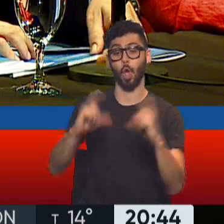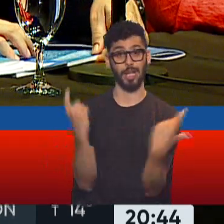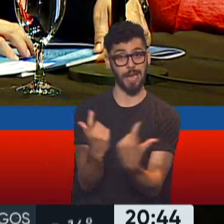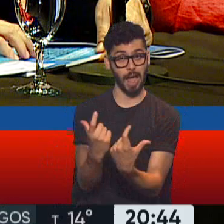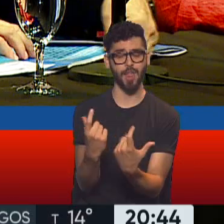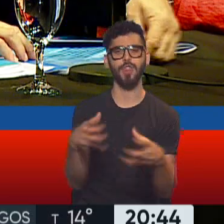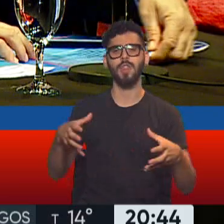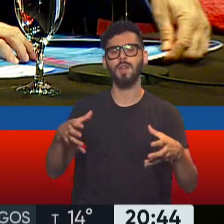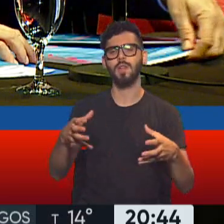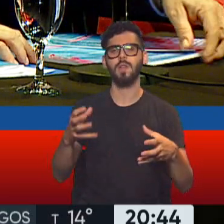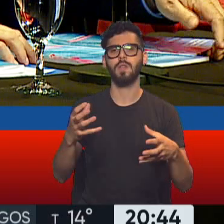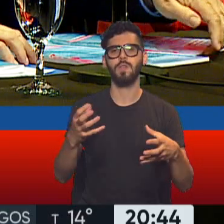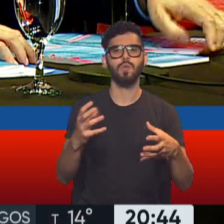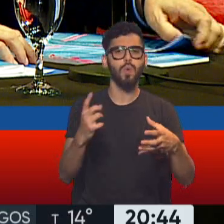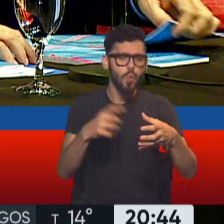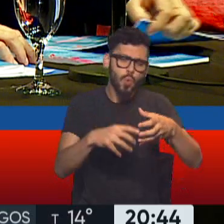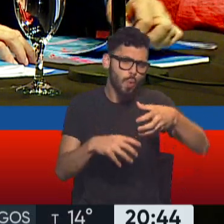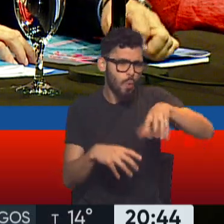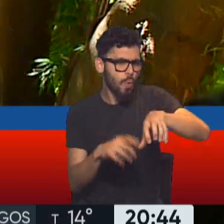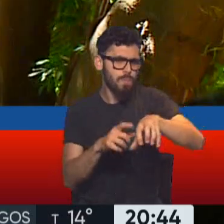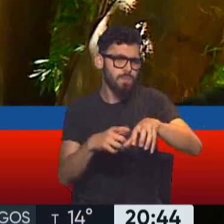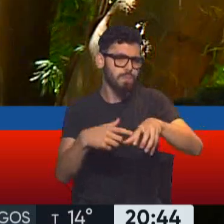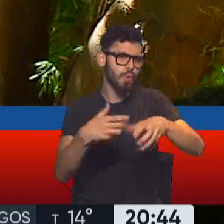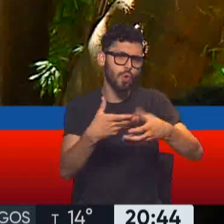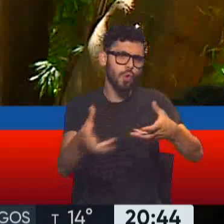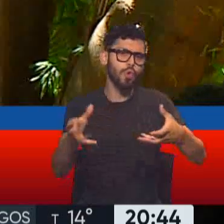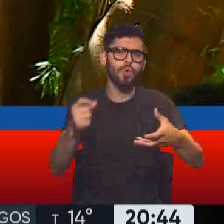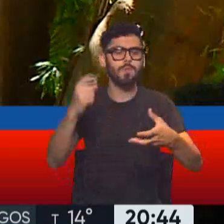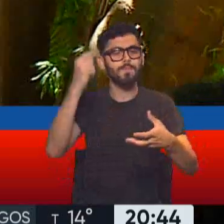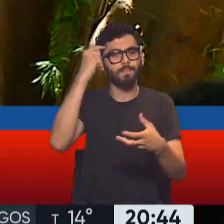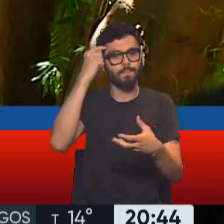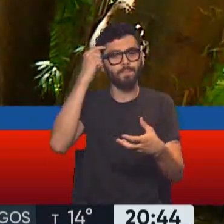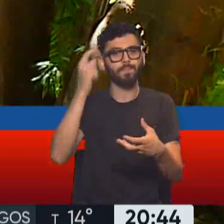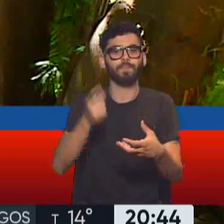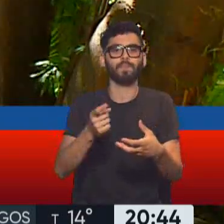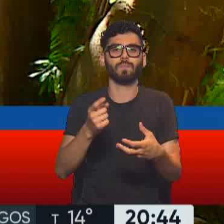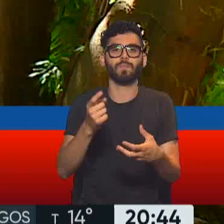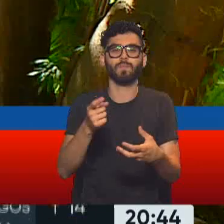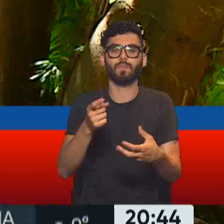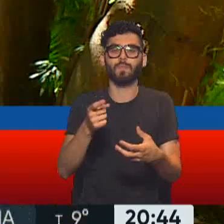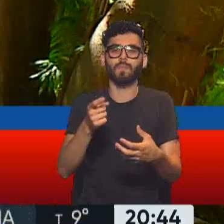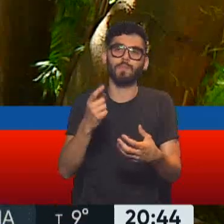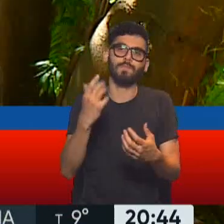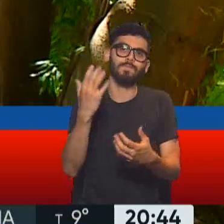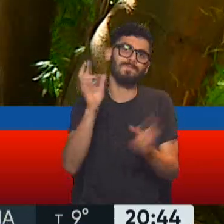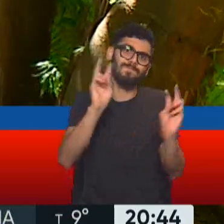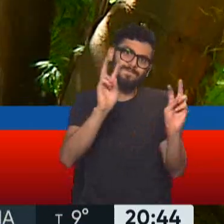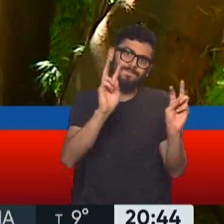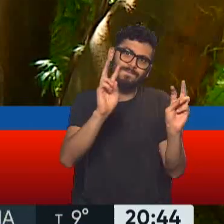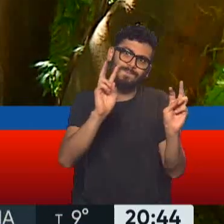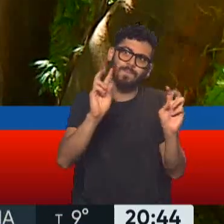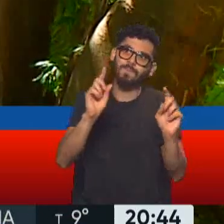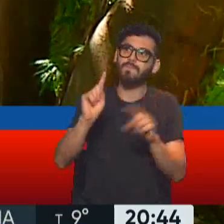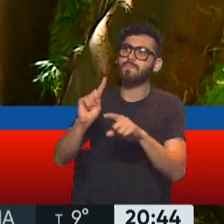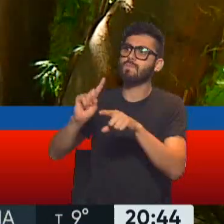tenga elaborado un sentido común, un discurso sobre ciertos referentes y referentas